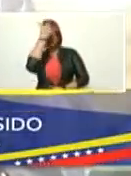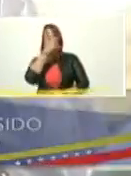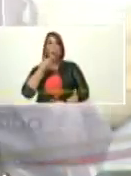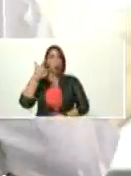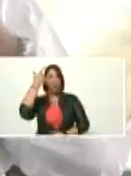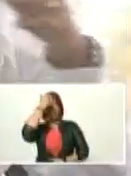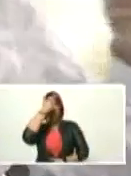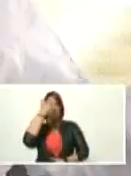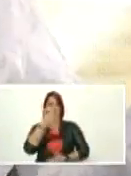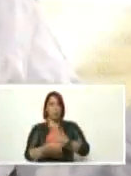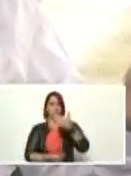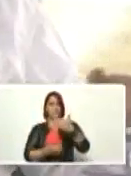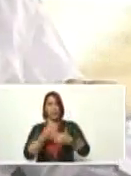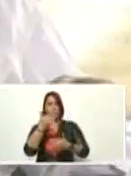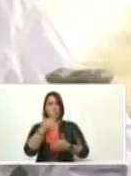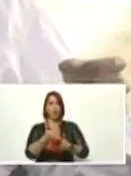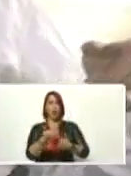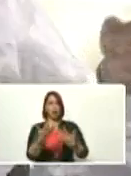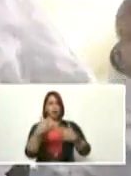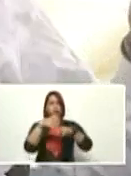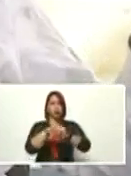del proceso de mestizaje